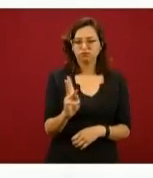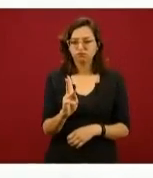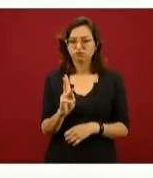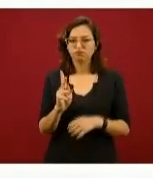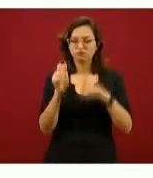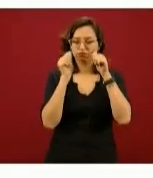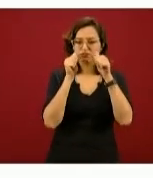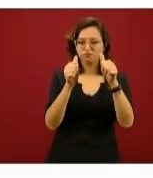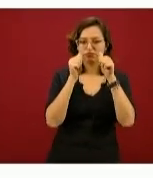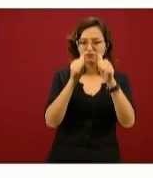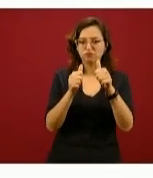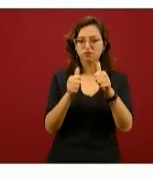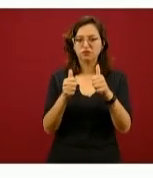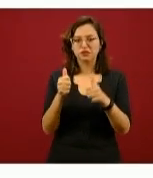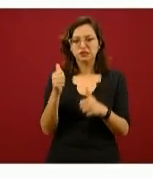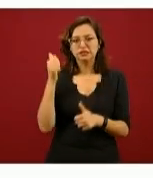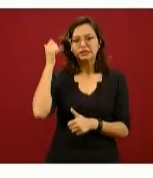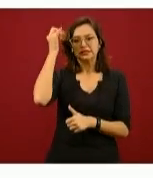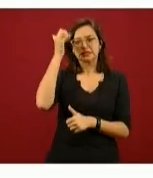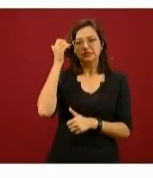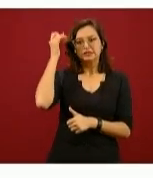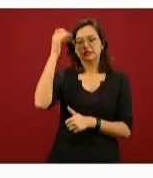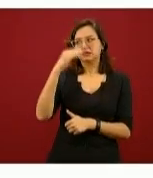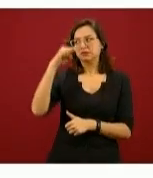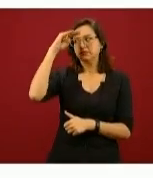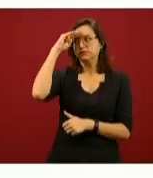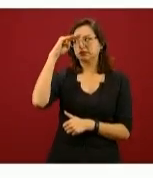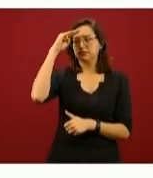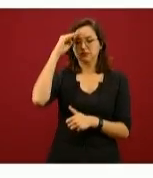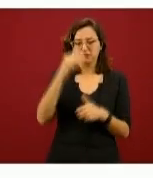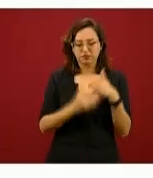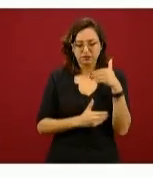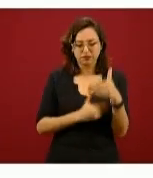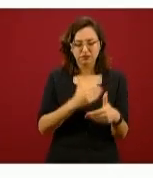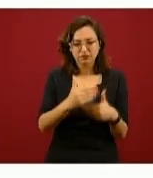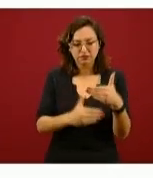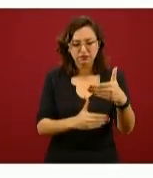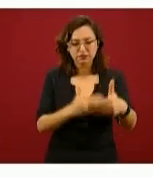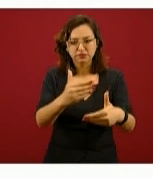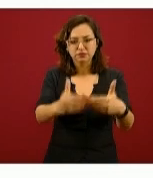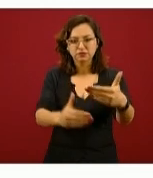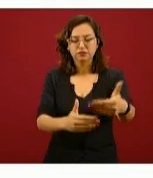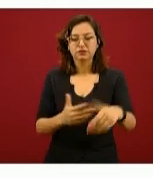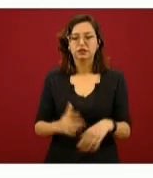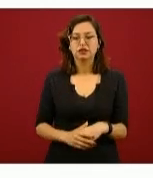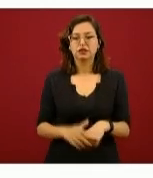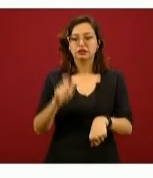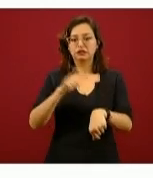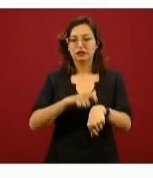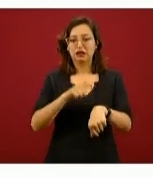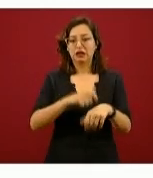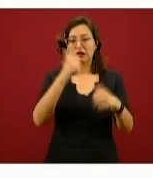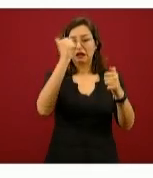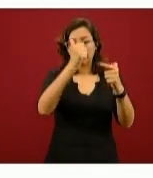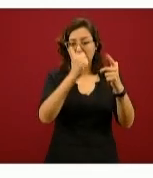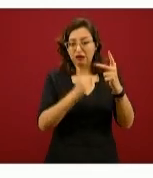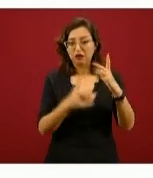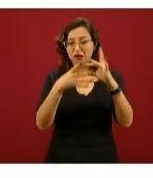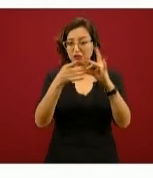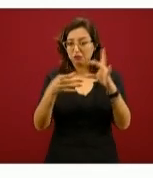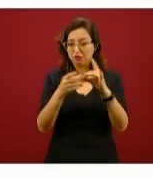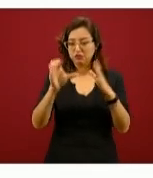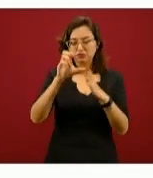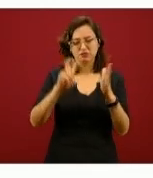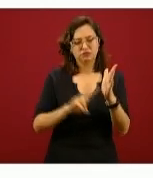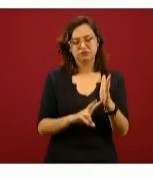involucrados en el proceso de reflexión técnica. No puedo, por razones de tiempo, detallar a cada una de ellas,